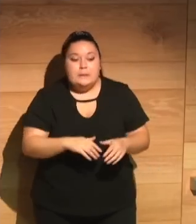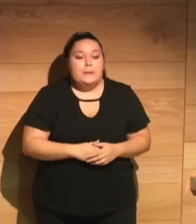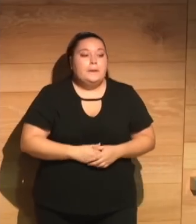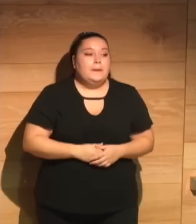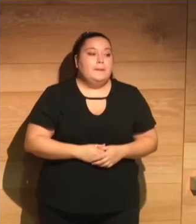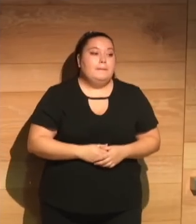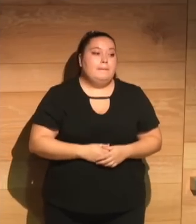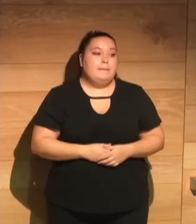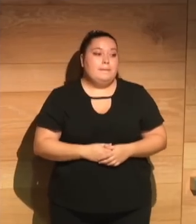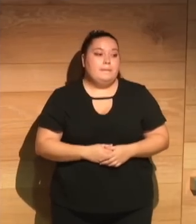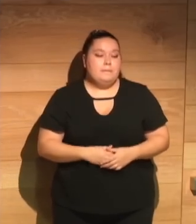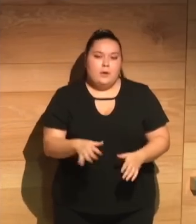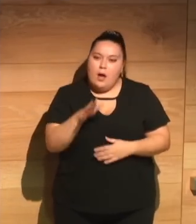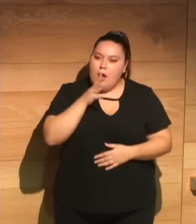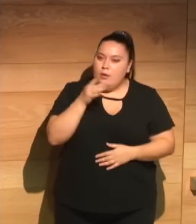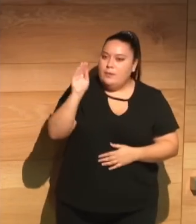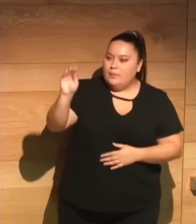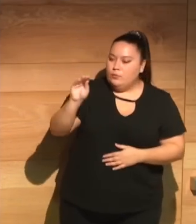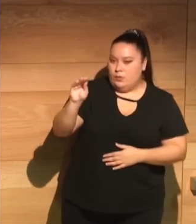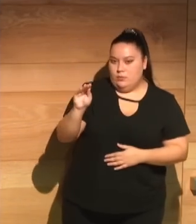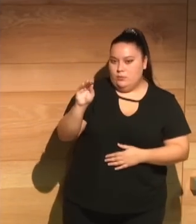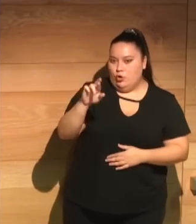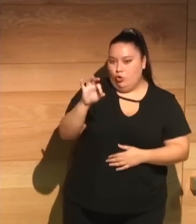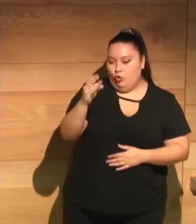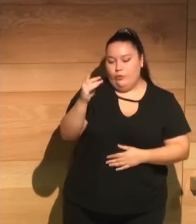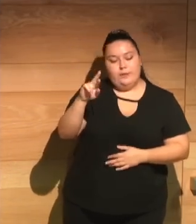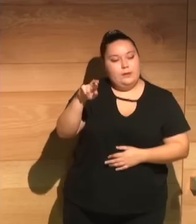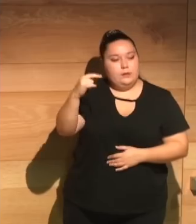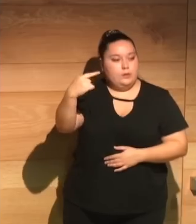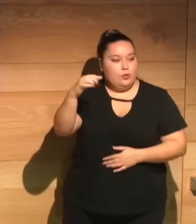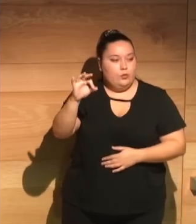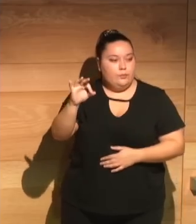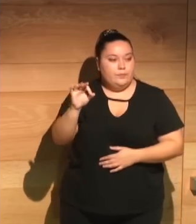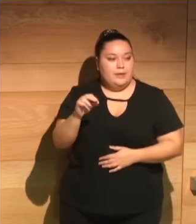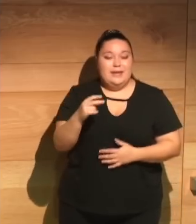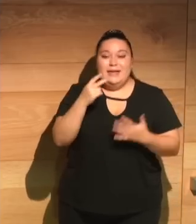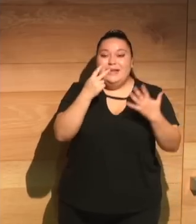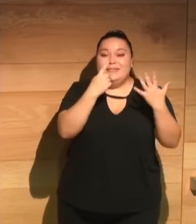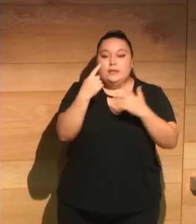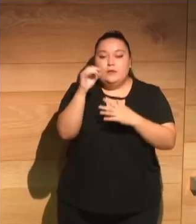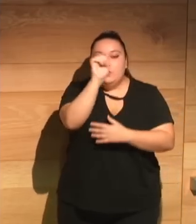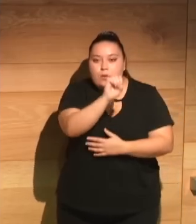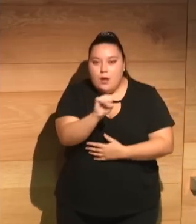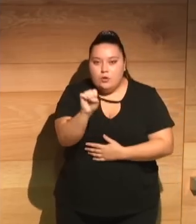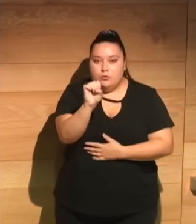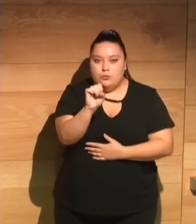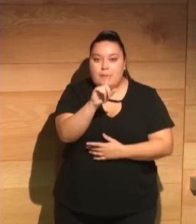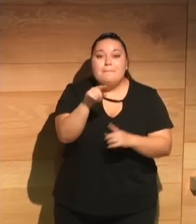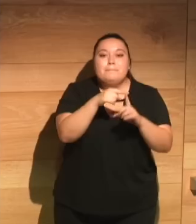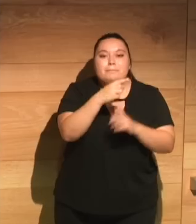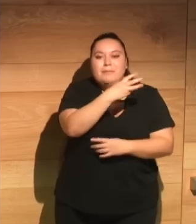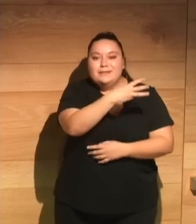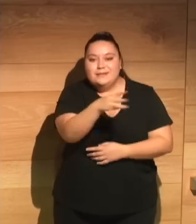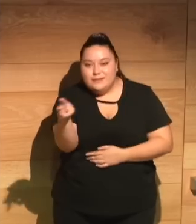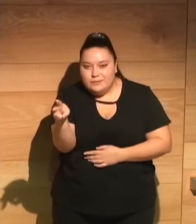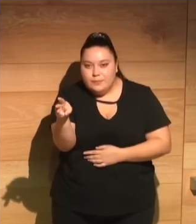¿no? Pero ahora te quiero preguntar a ti, Rodrigo Cortés. ¿Vamos a hablar de los 71 años y 3 semanas que nos llevan a